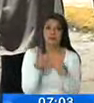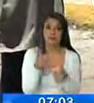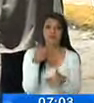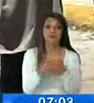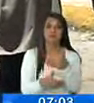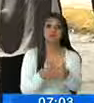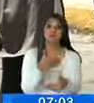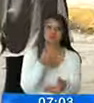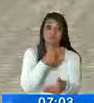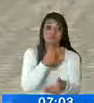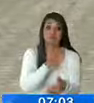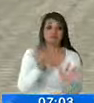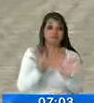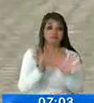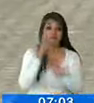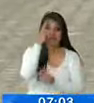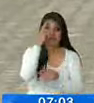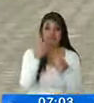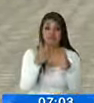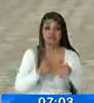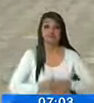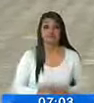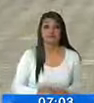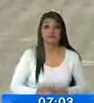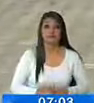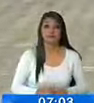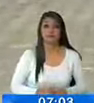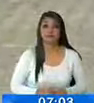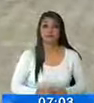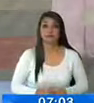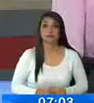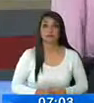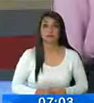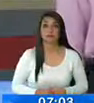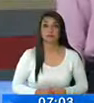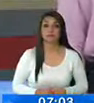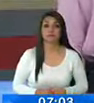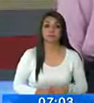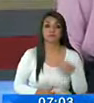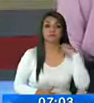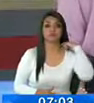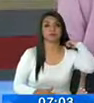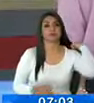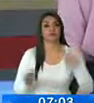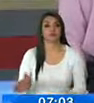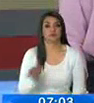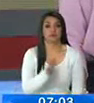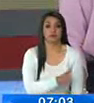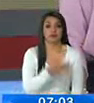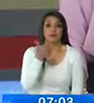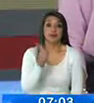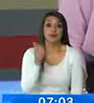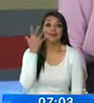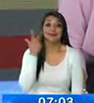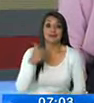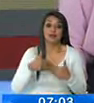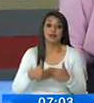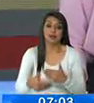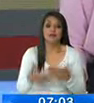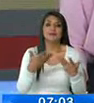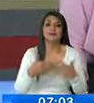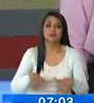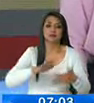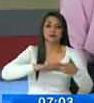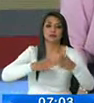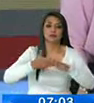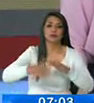consecuencias de beber en exceso. En Quito, informó Iván Casamén. Cuando han transcurrido 10 días de la tragedia ocurrida en la